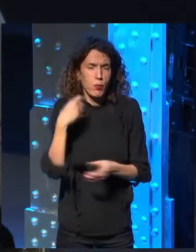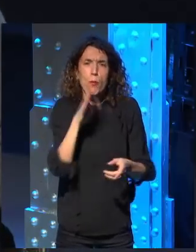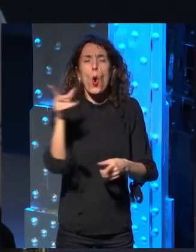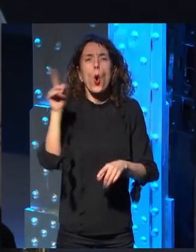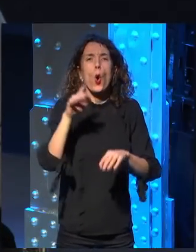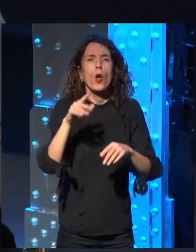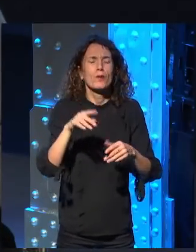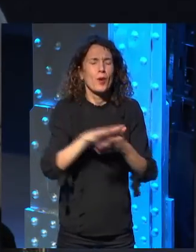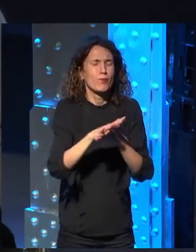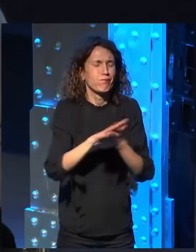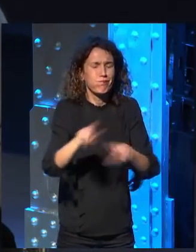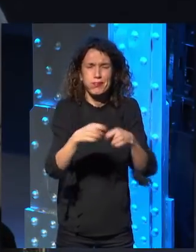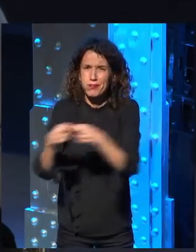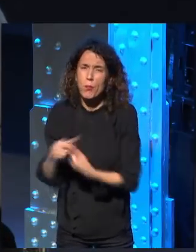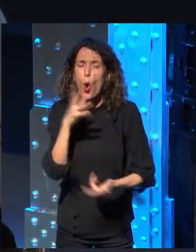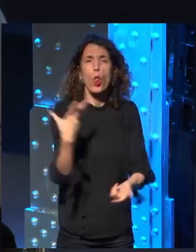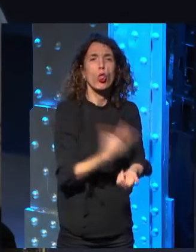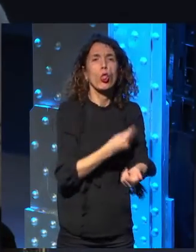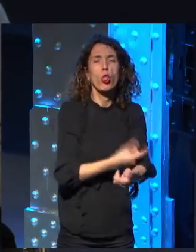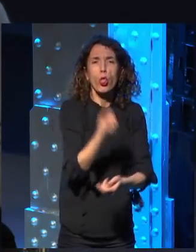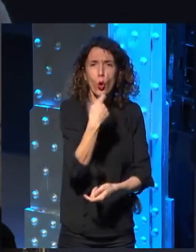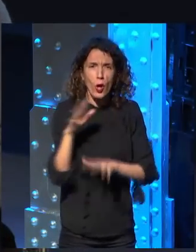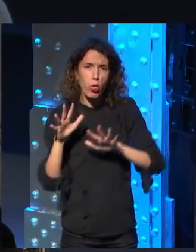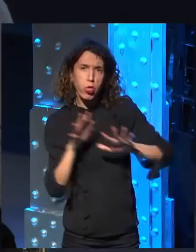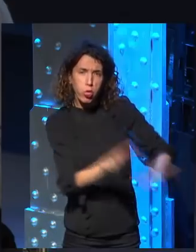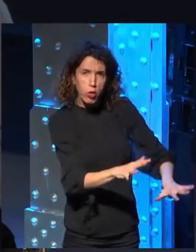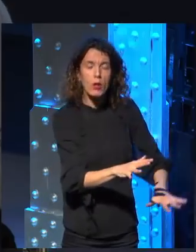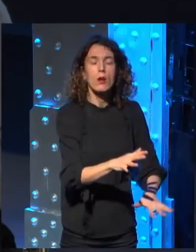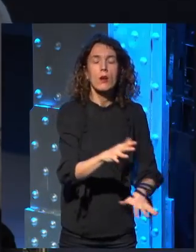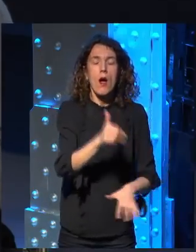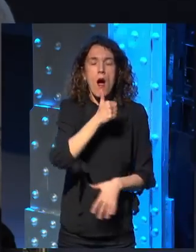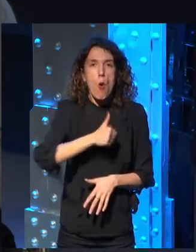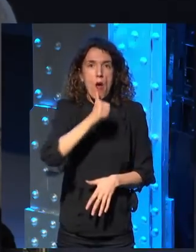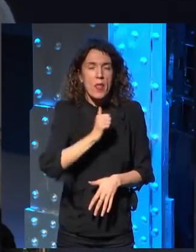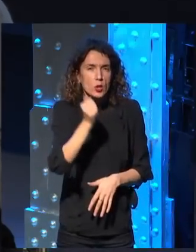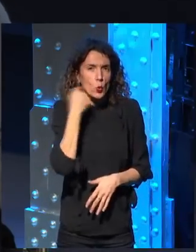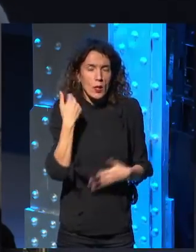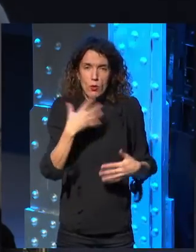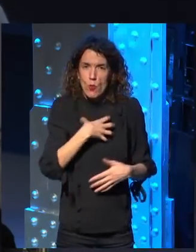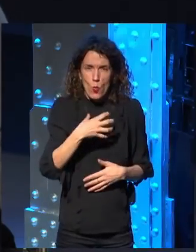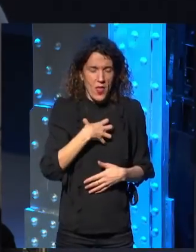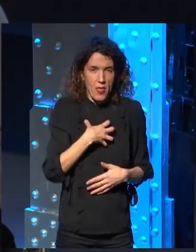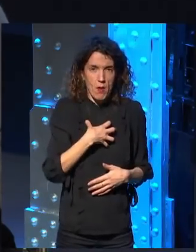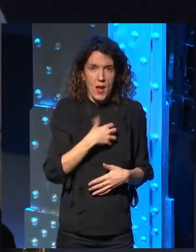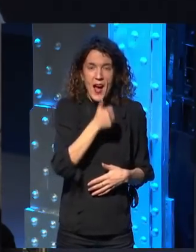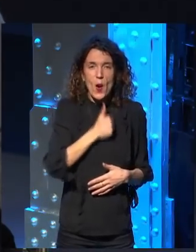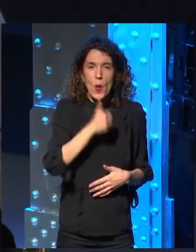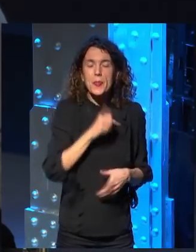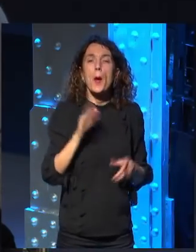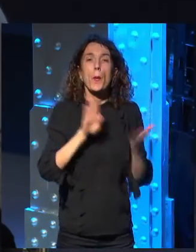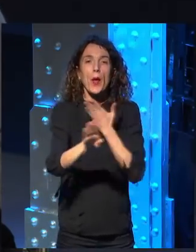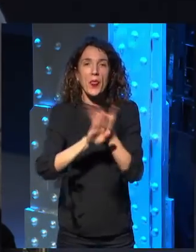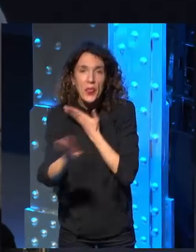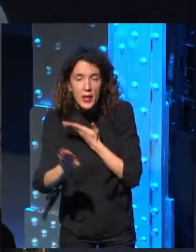droga, por el abandono, ¿no? ¿Y quién aguantaba en Chueca? Aguantaban los